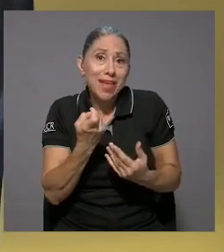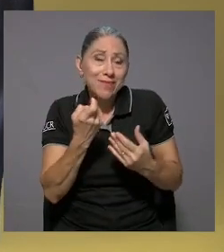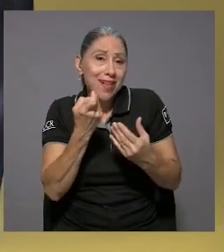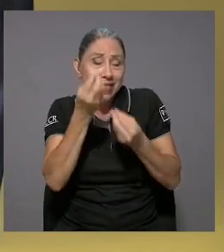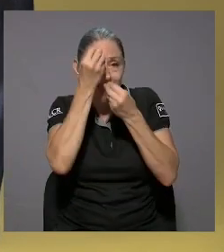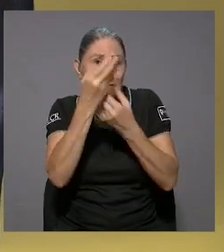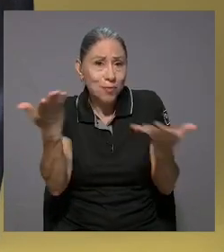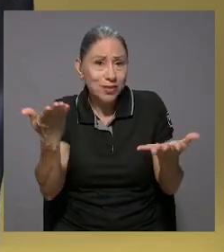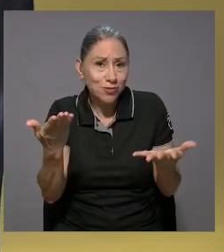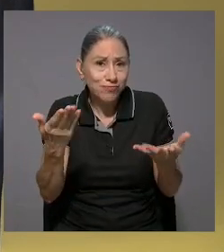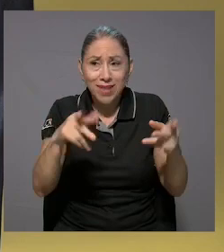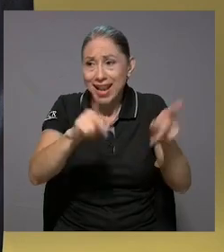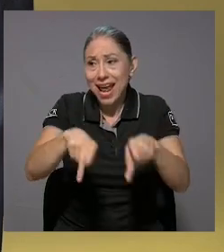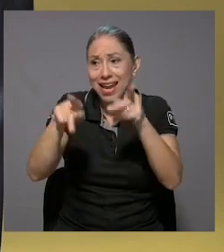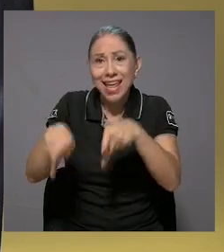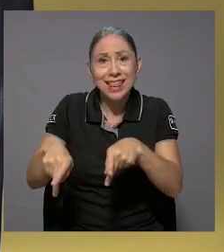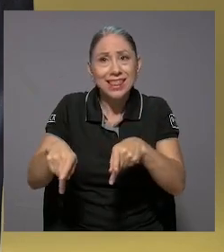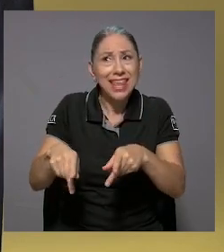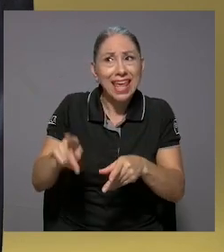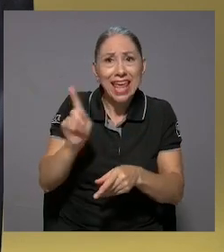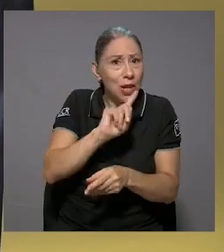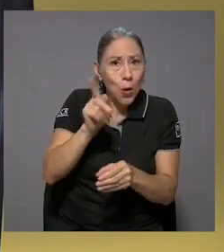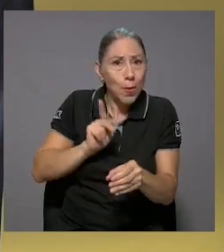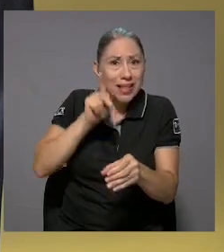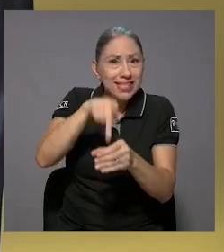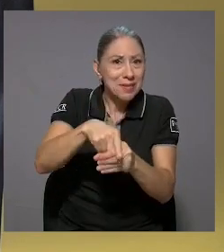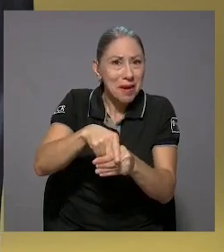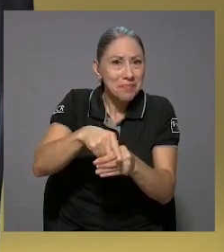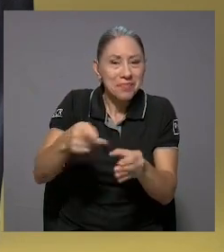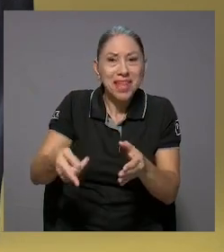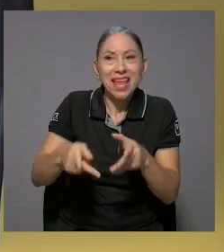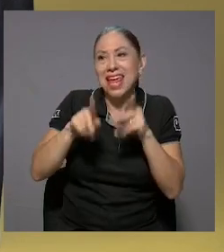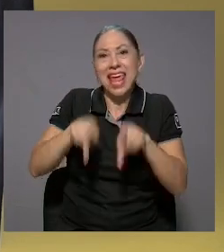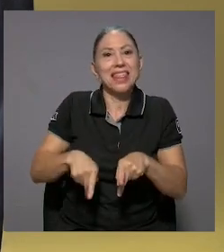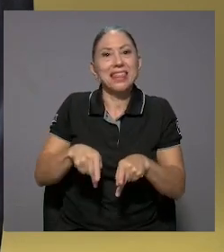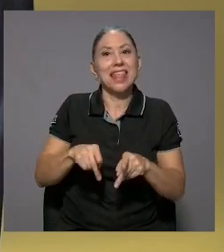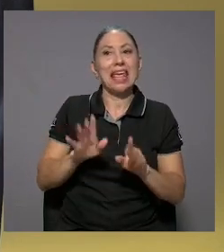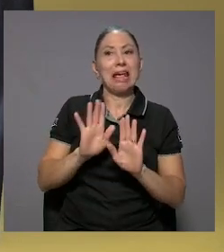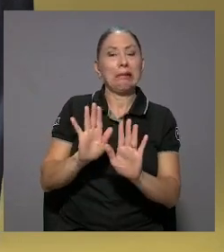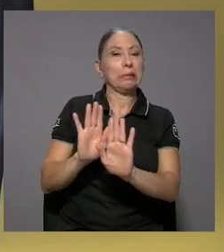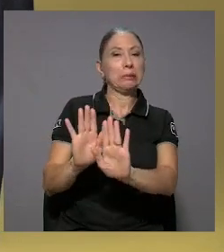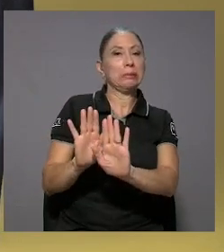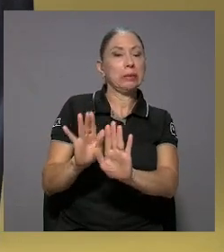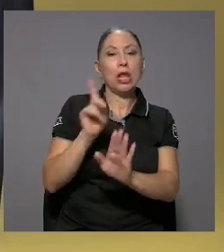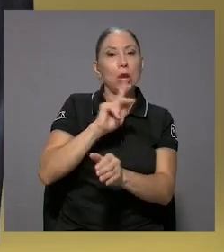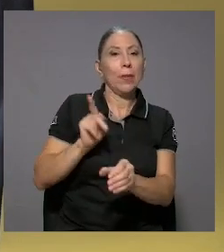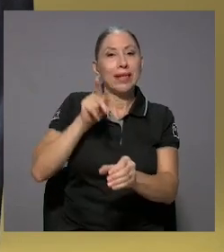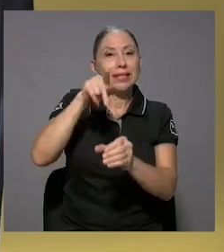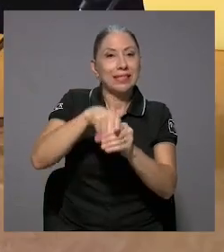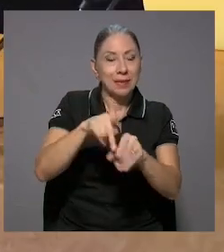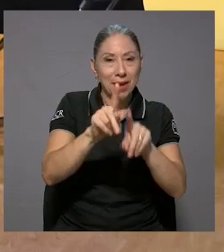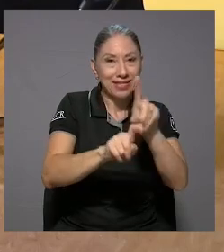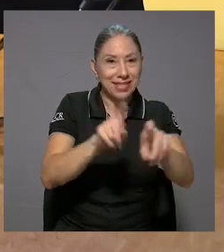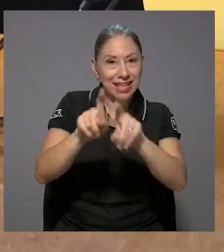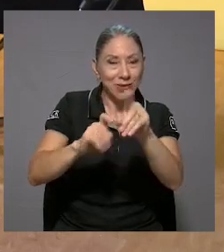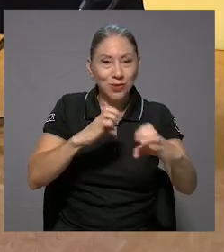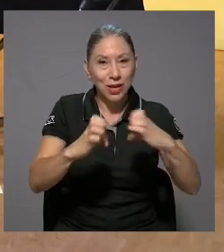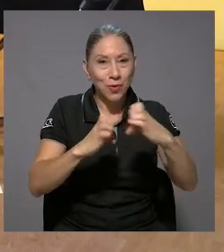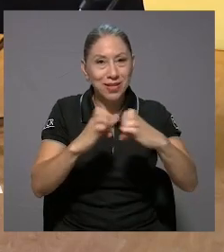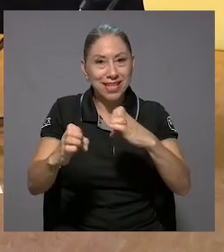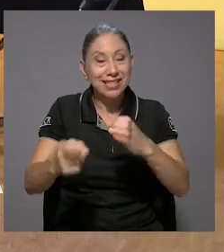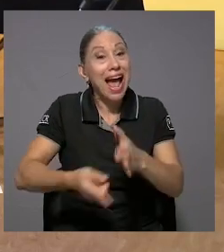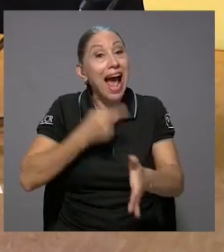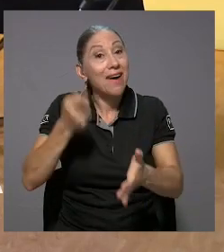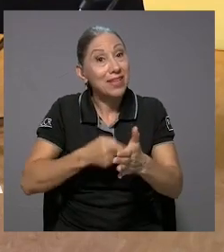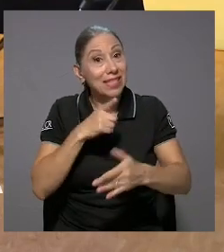gente no participa, digamos, o tiene una negativa a participar en encuestas, por ejemplo, a participar en censos, la calidad de los registros a